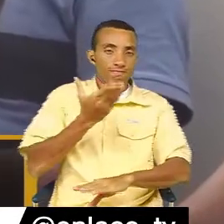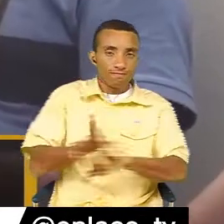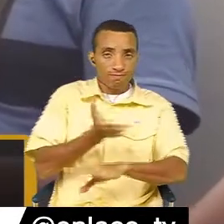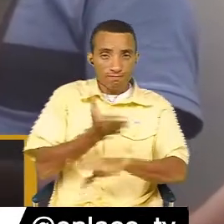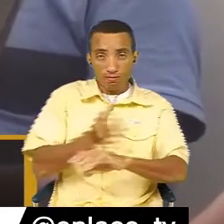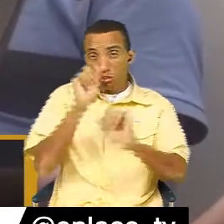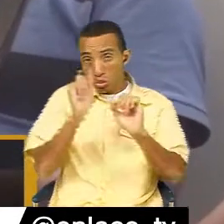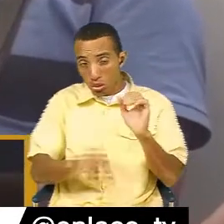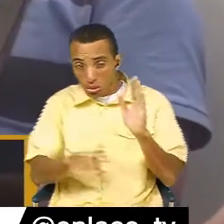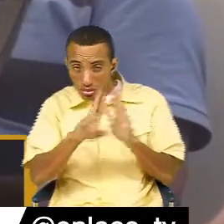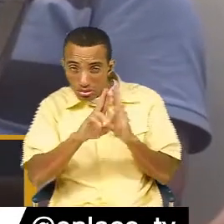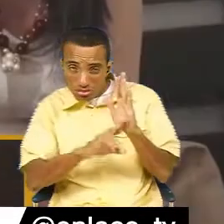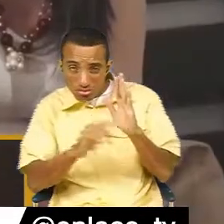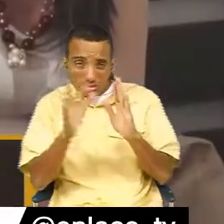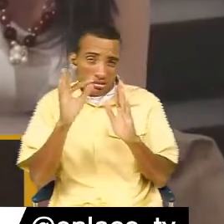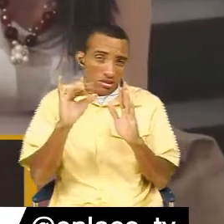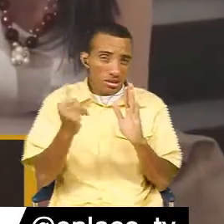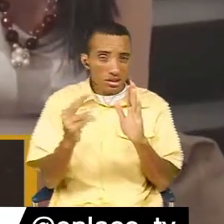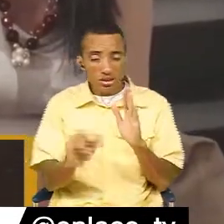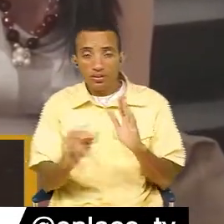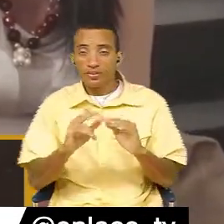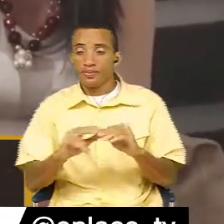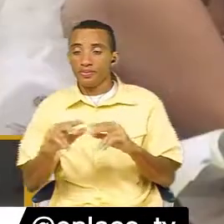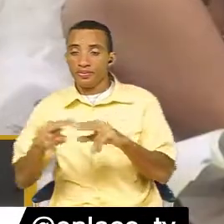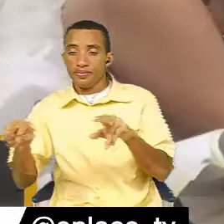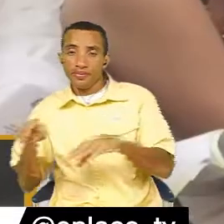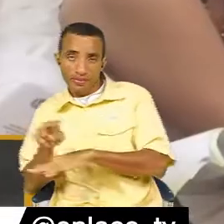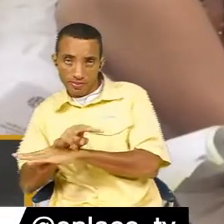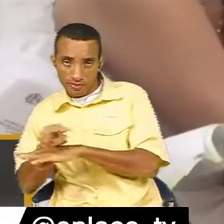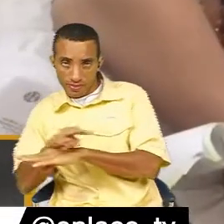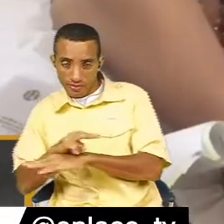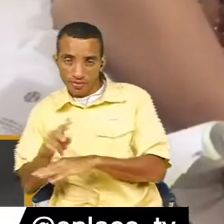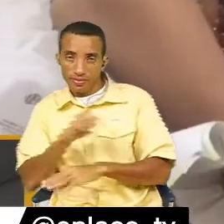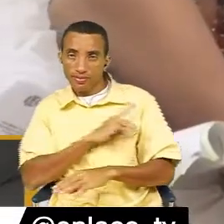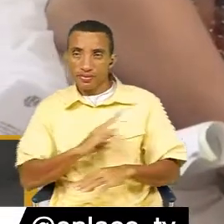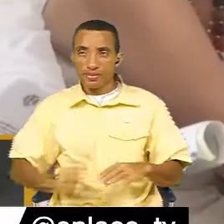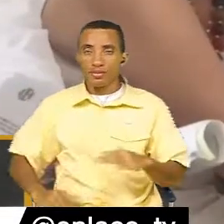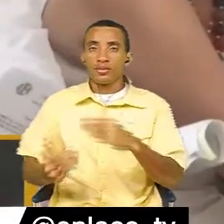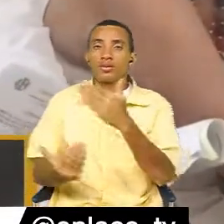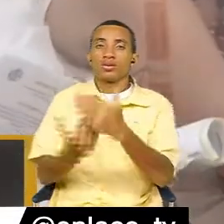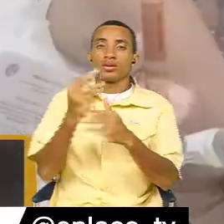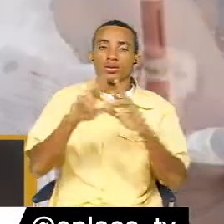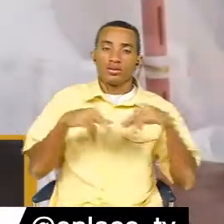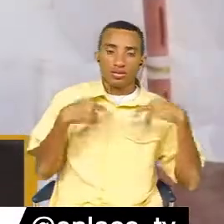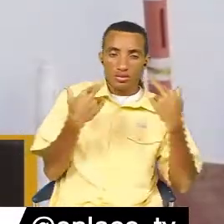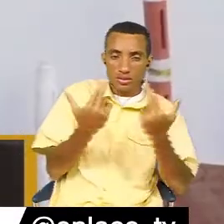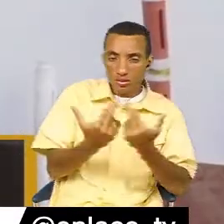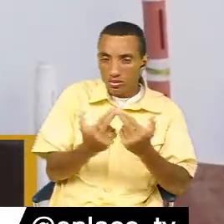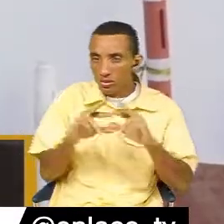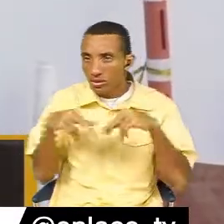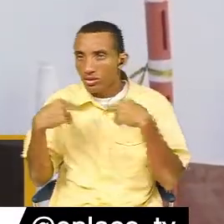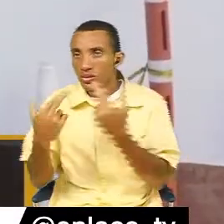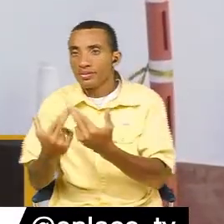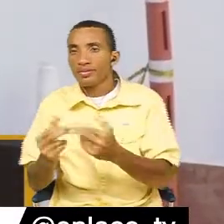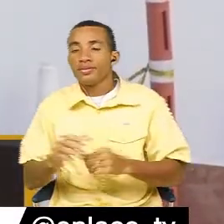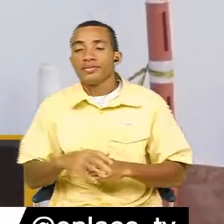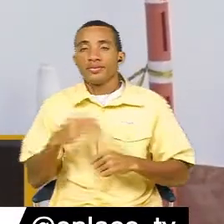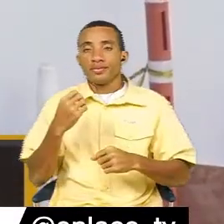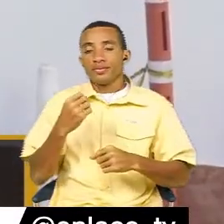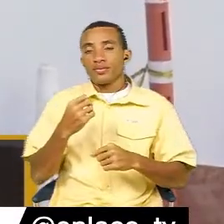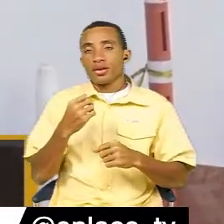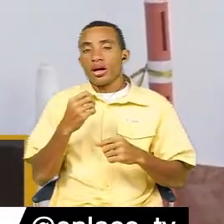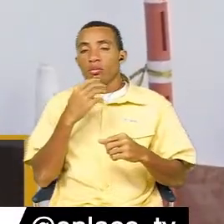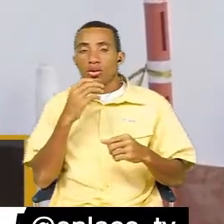posible modificación, la personería municipal sugirió la conformación de nuevas mesas de trabajo. Un equilibrio en el horario y